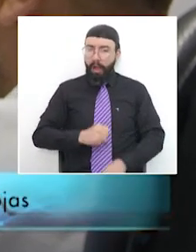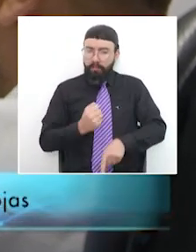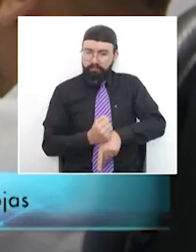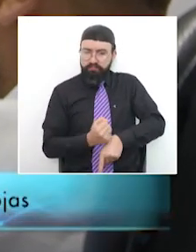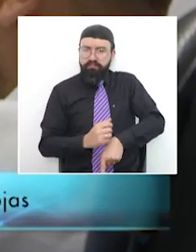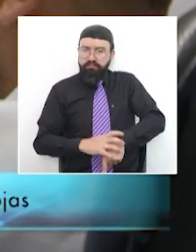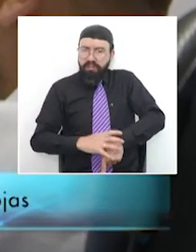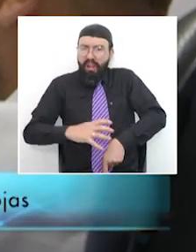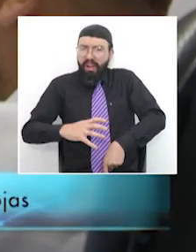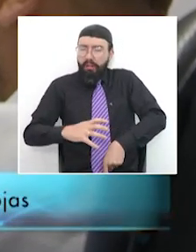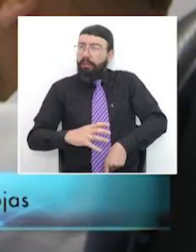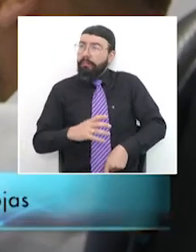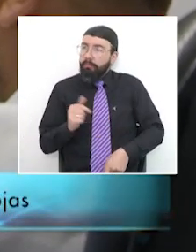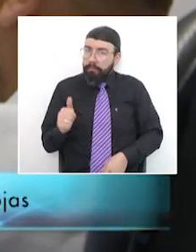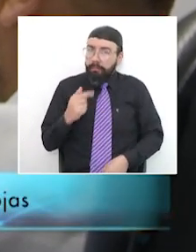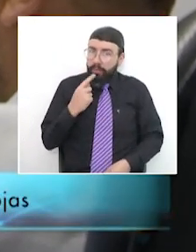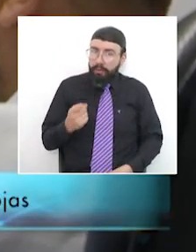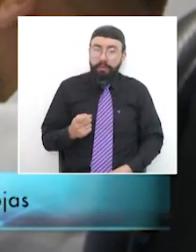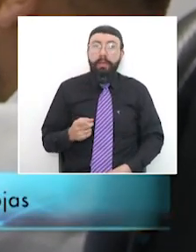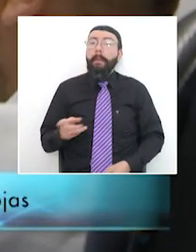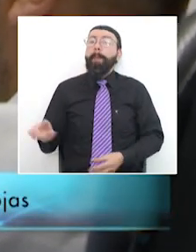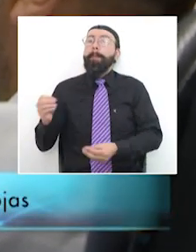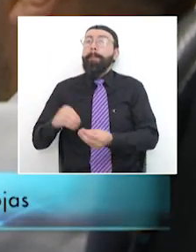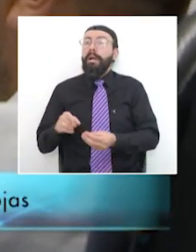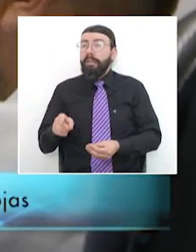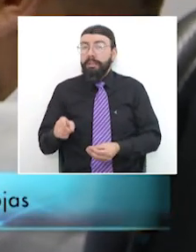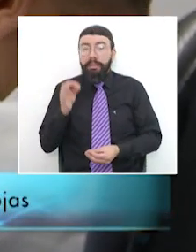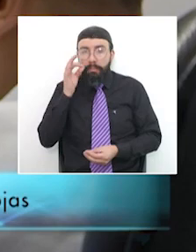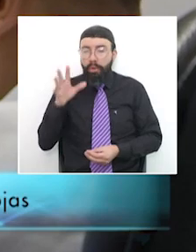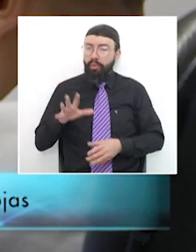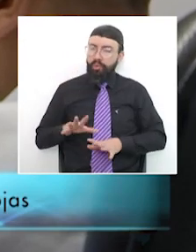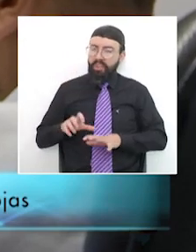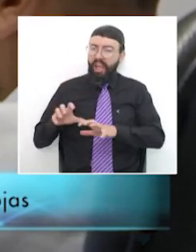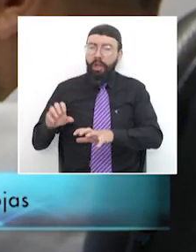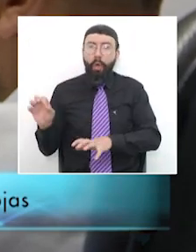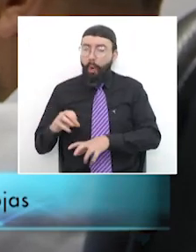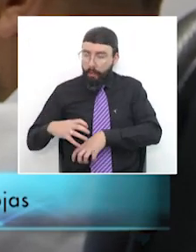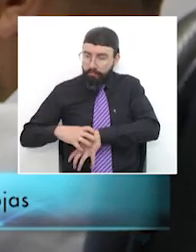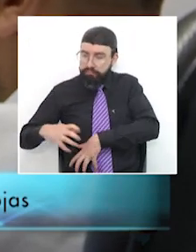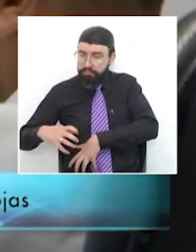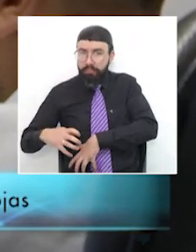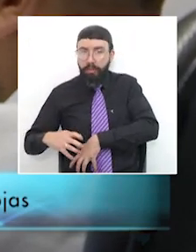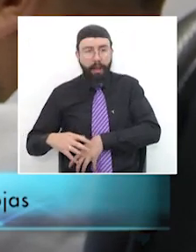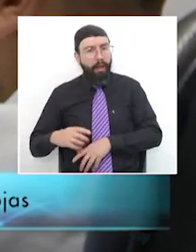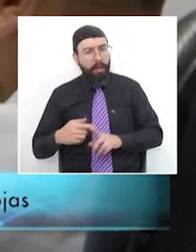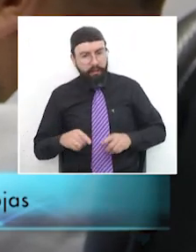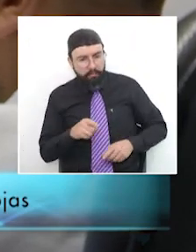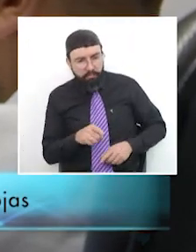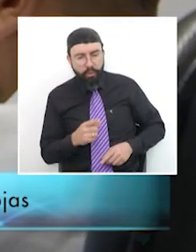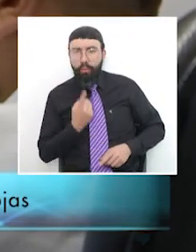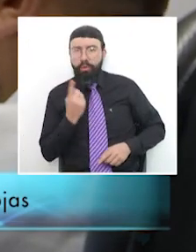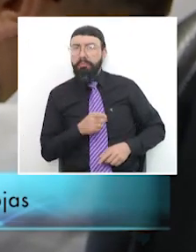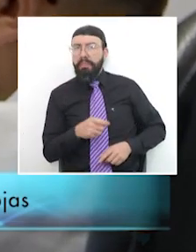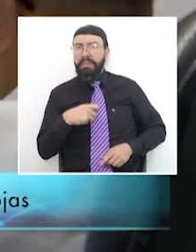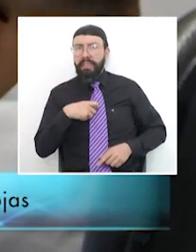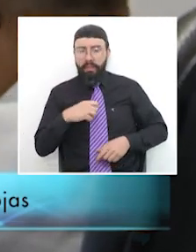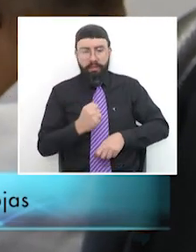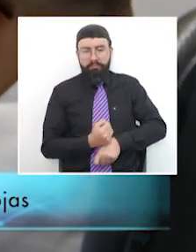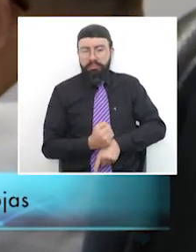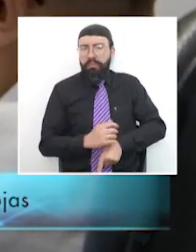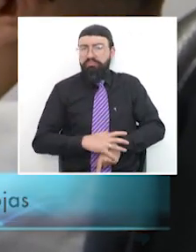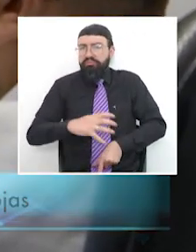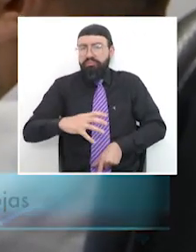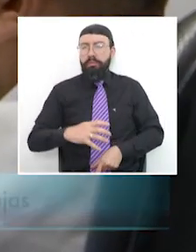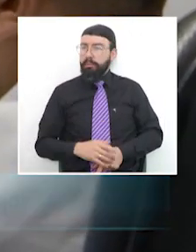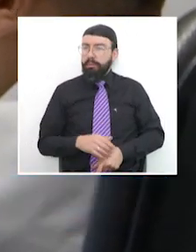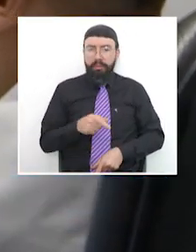Mauricio decirnos, y además tiene un cáncer o tiene cierto tumor. Afortunadamente, él únicamente tiene la próstata grande, no hay